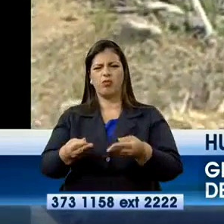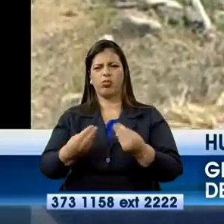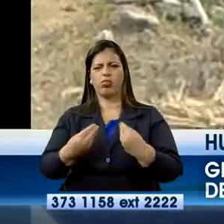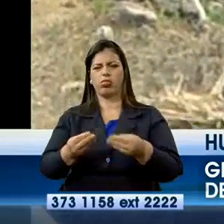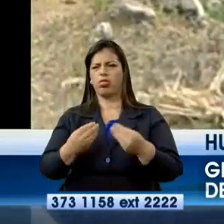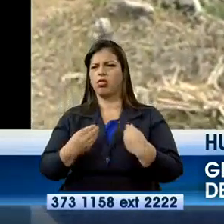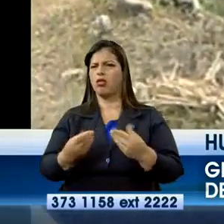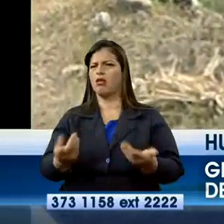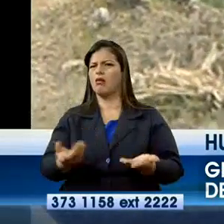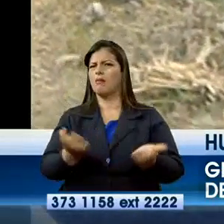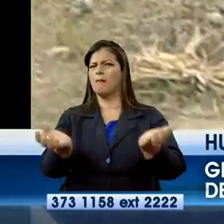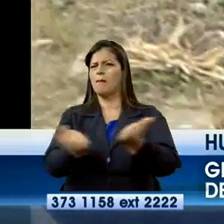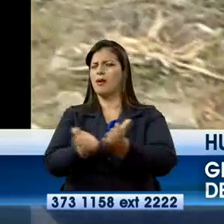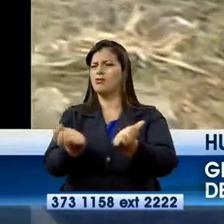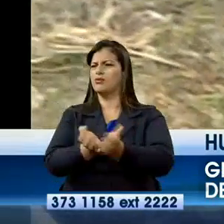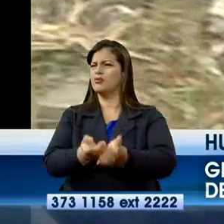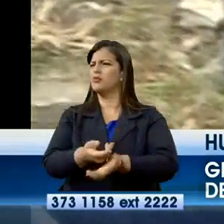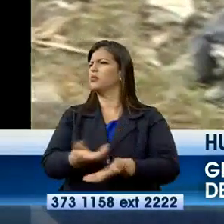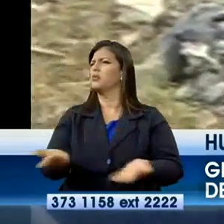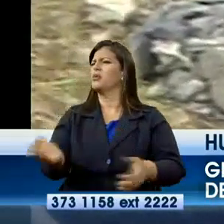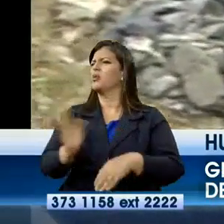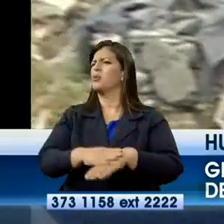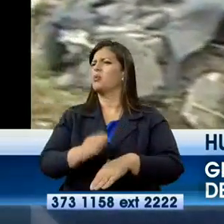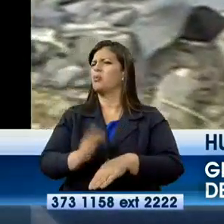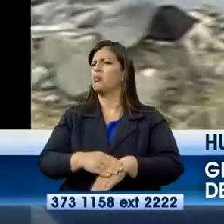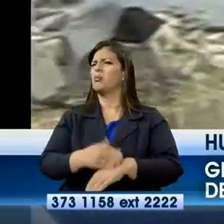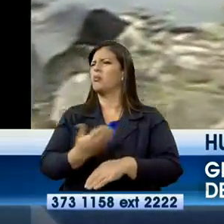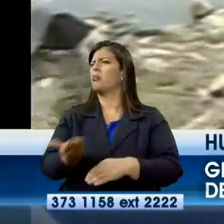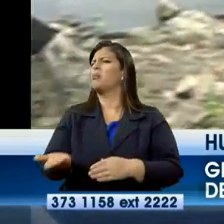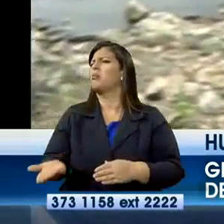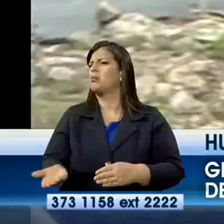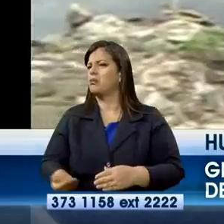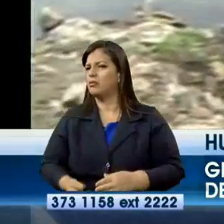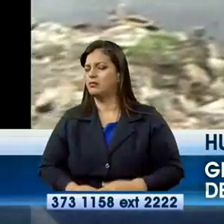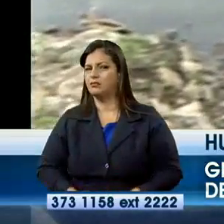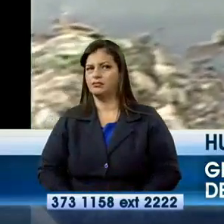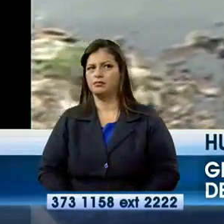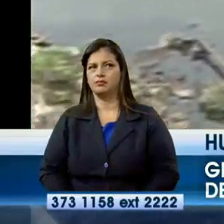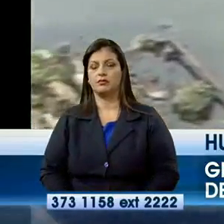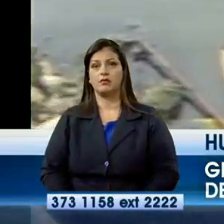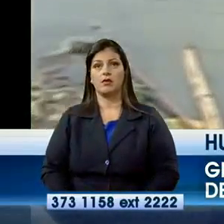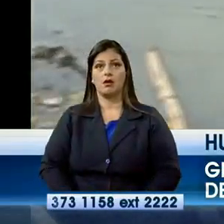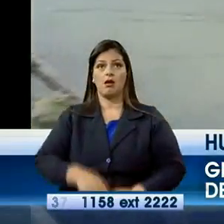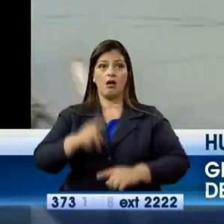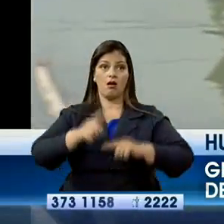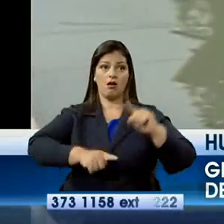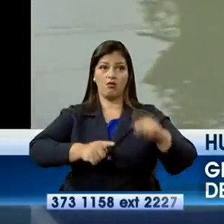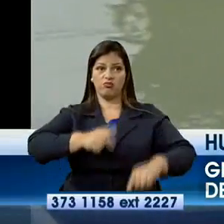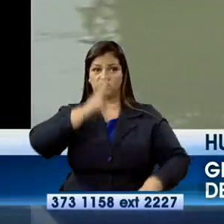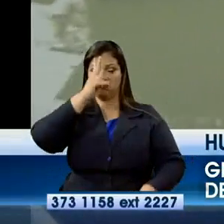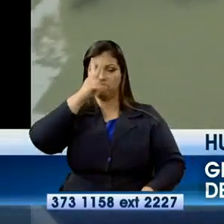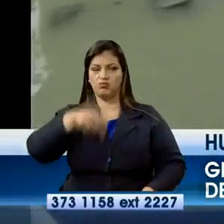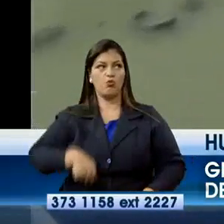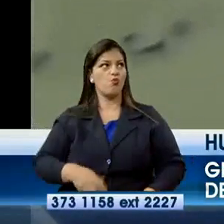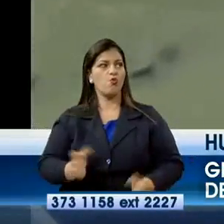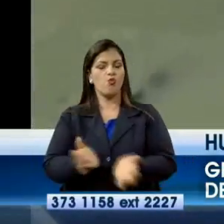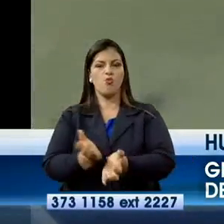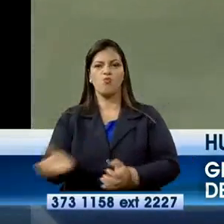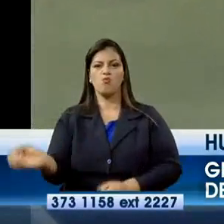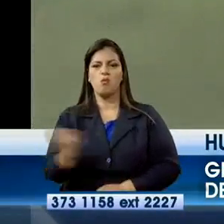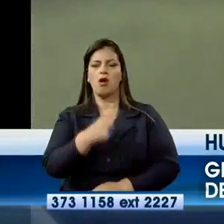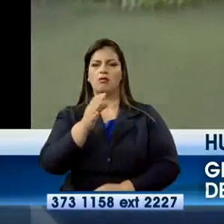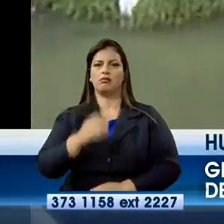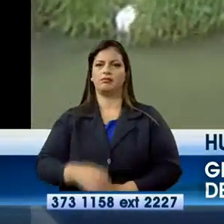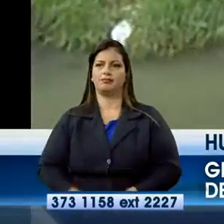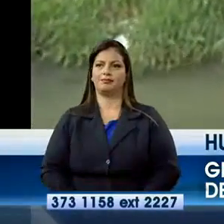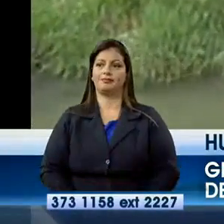Porque me doy cuenta que también, aparte, obvio, de lo que son los alcantarillados, parece que vienen personas y dejan basura por aquí, no sé. Bueno, sí, ese es